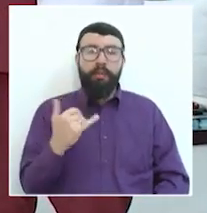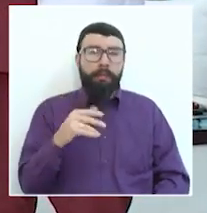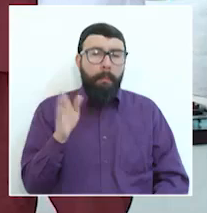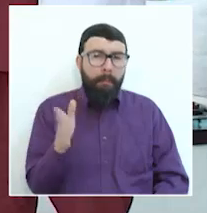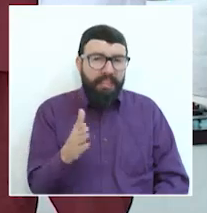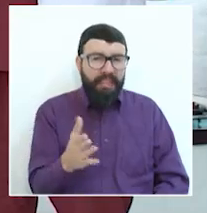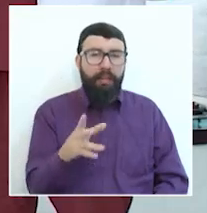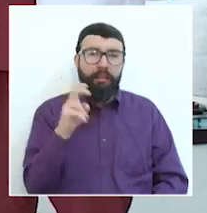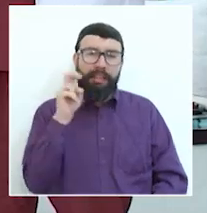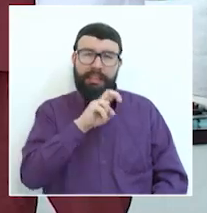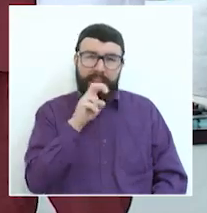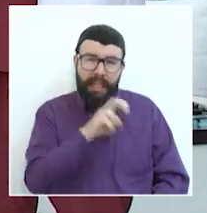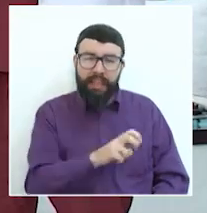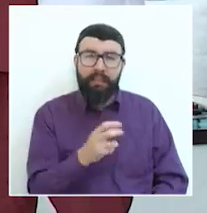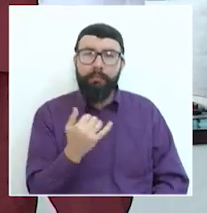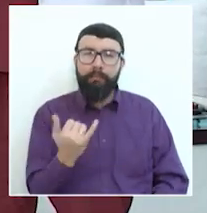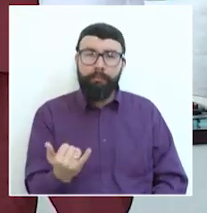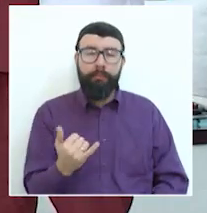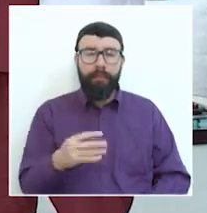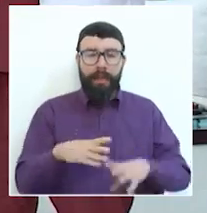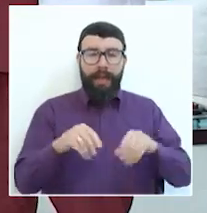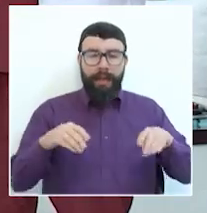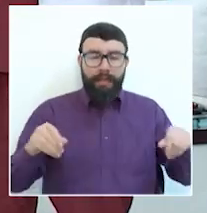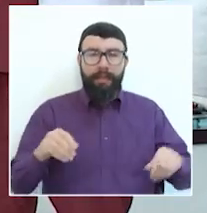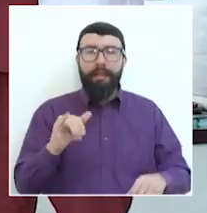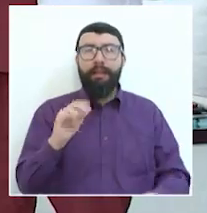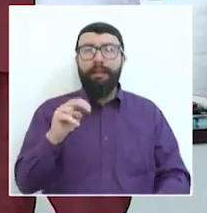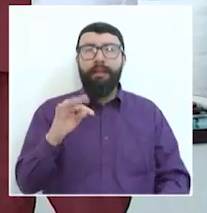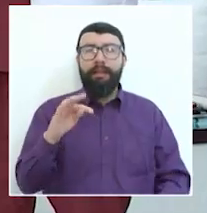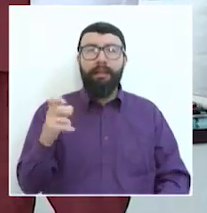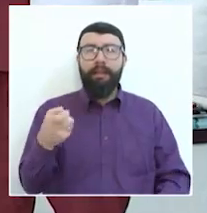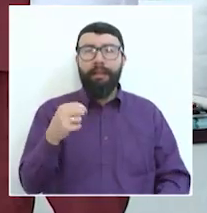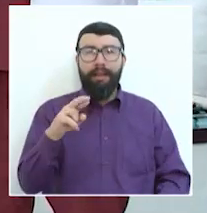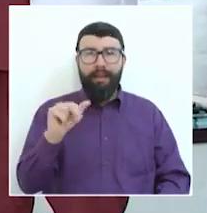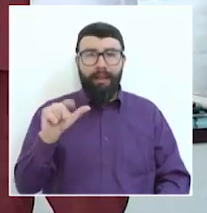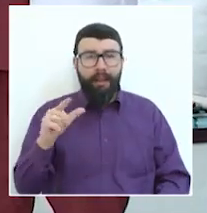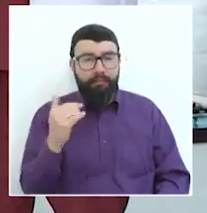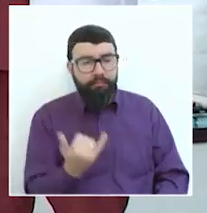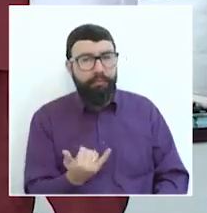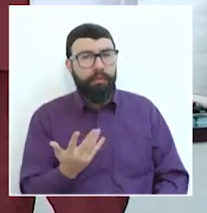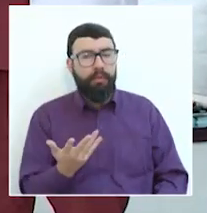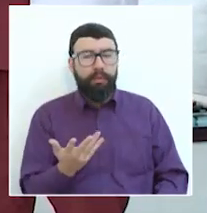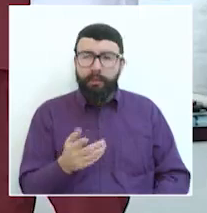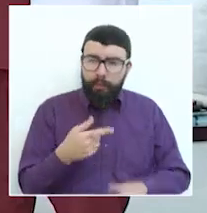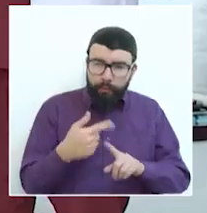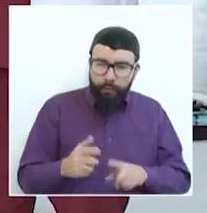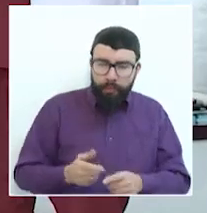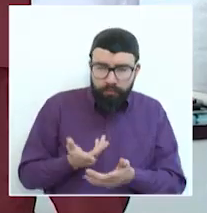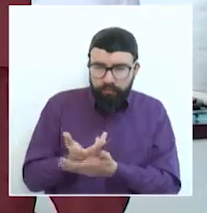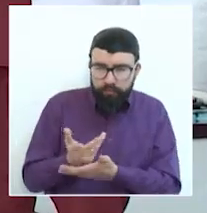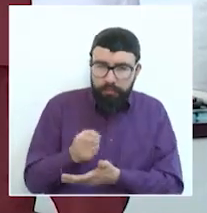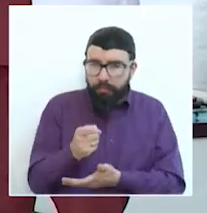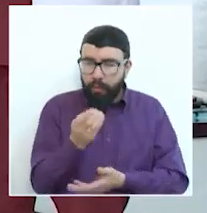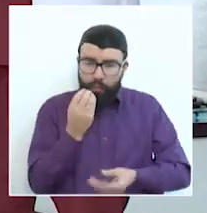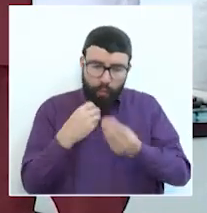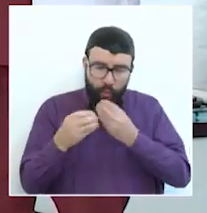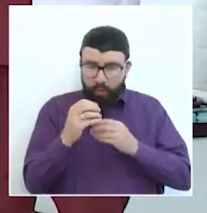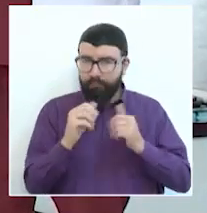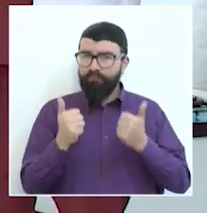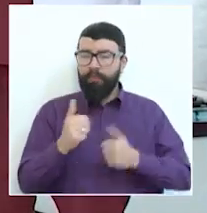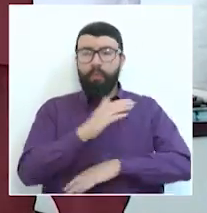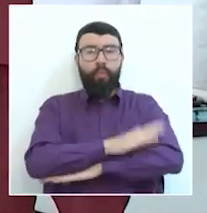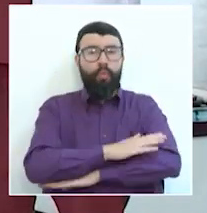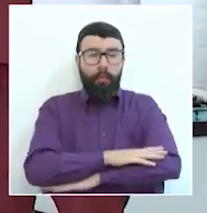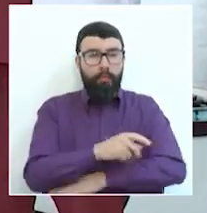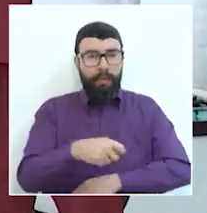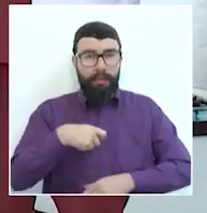carne, harinas integrales, o sea, tener un plan de nutrición balanceado, ¿sí? Que tenga